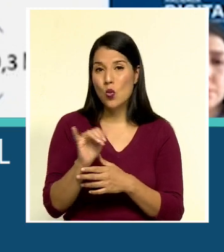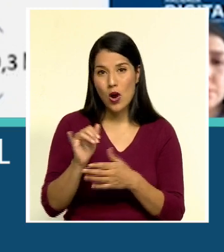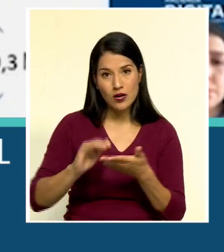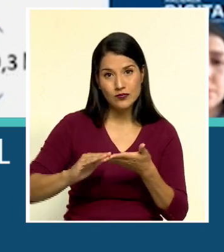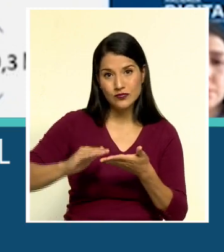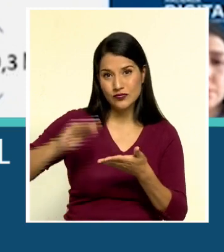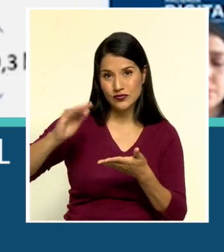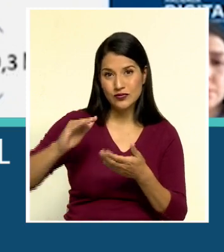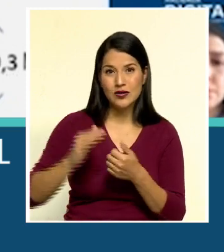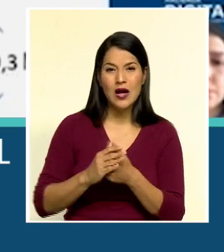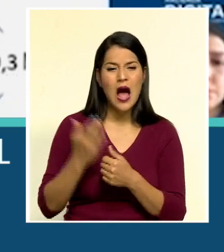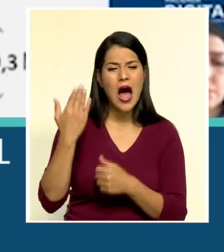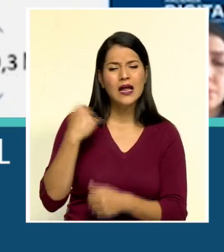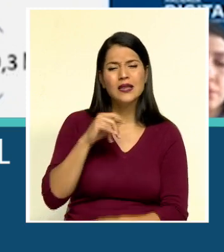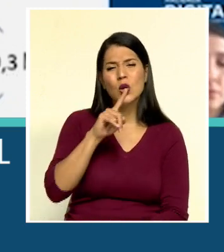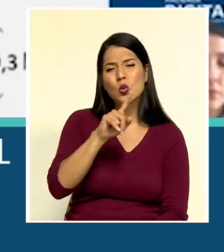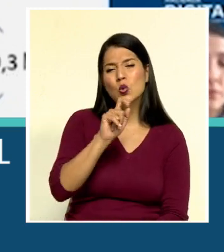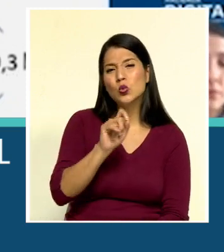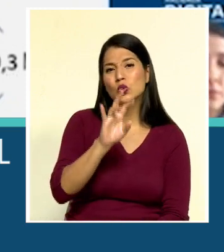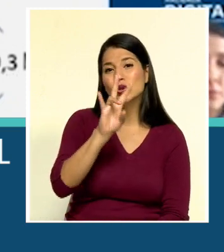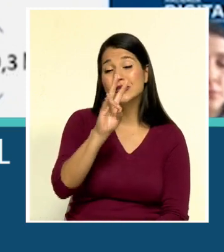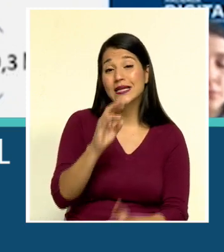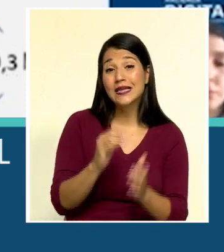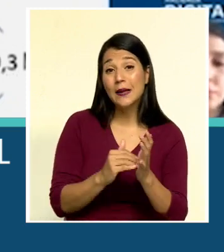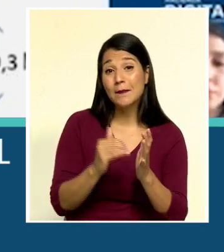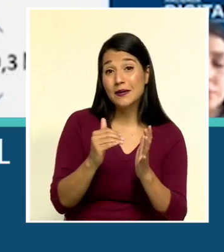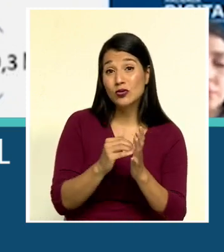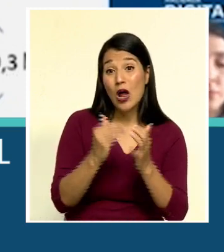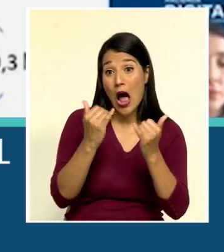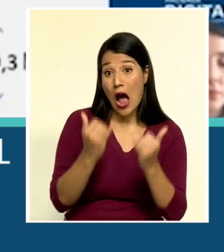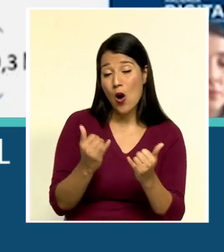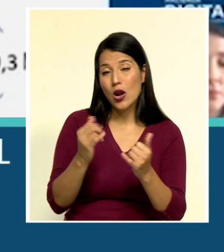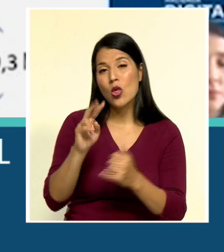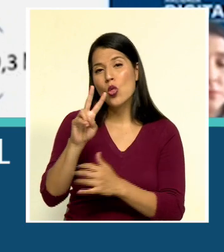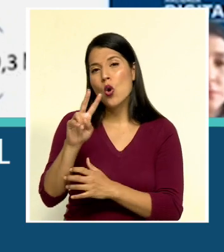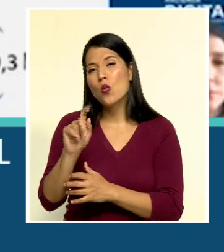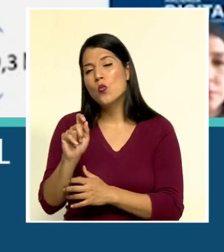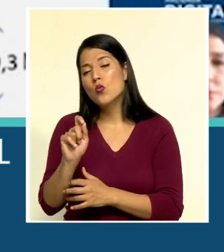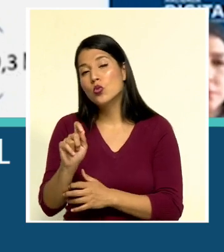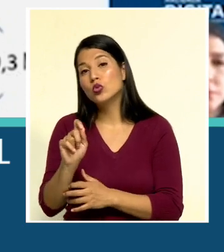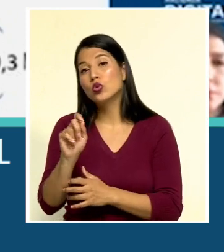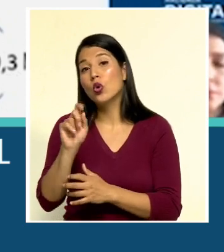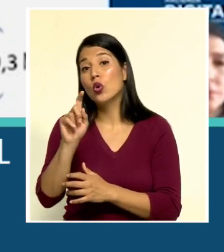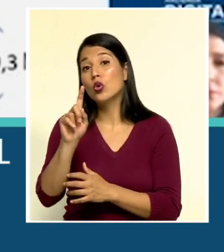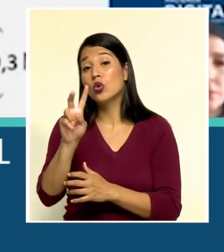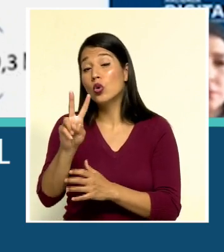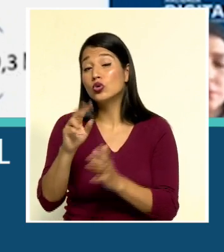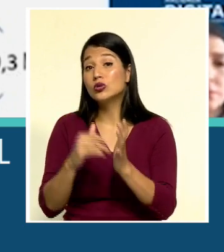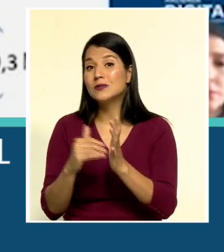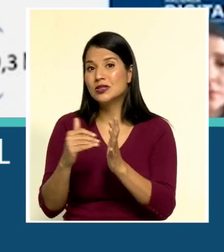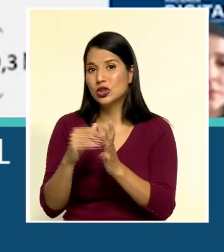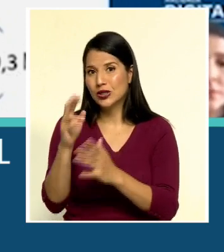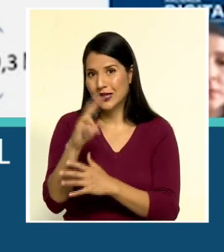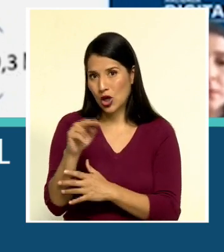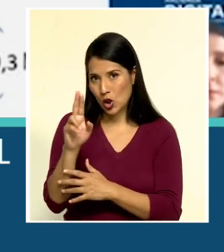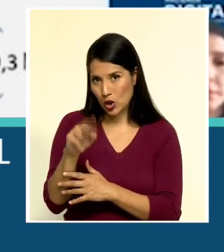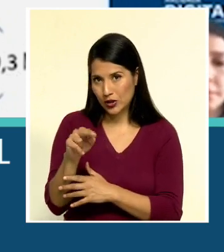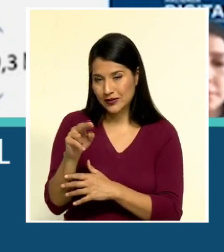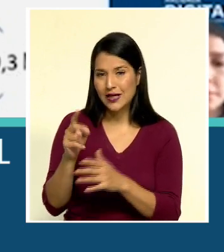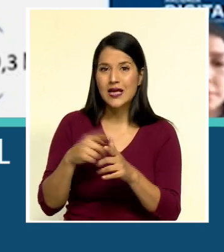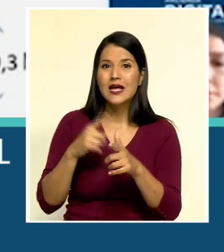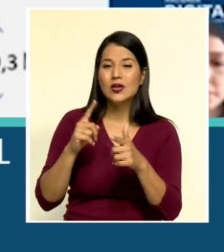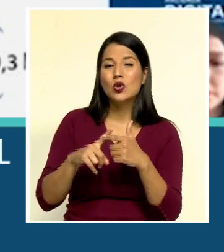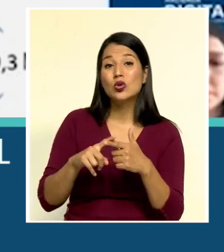un poquito menos de 1.7 billones a casi 2.1 billones de colones. Entonces, ese incremento de la